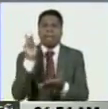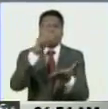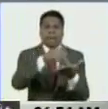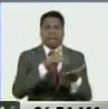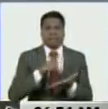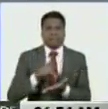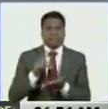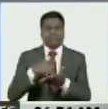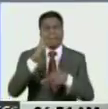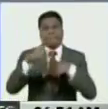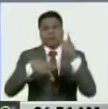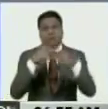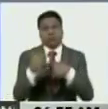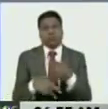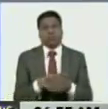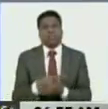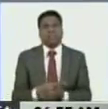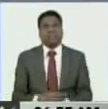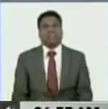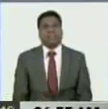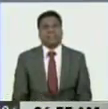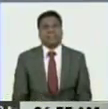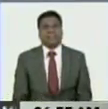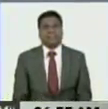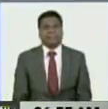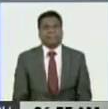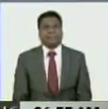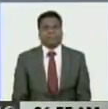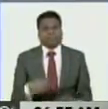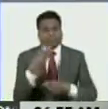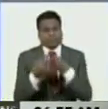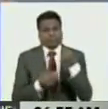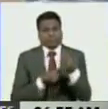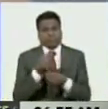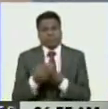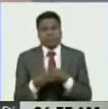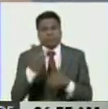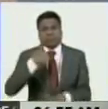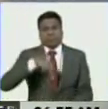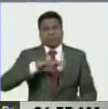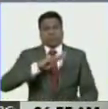en este proceso, que han legitimado